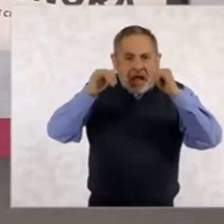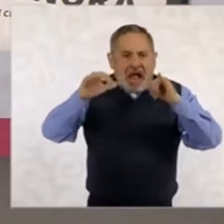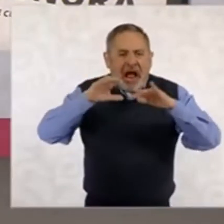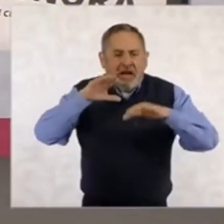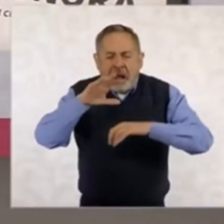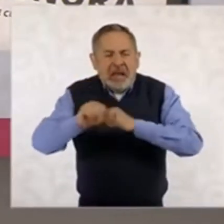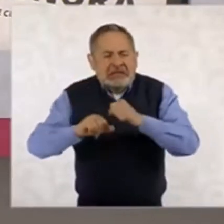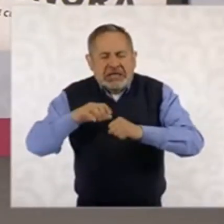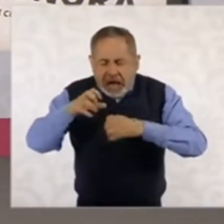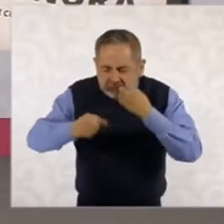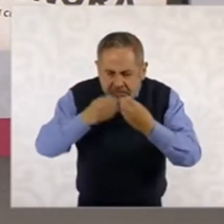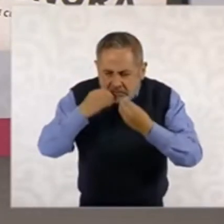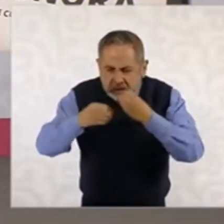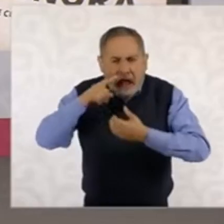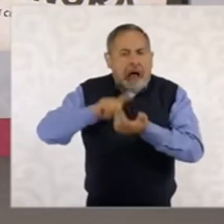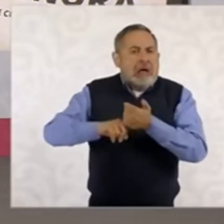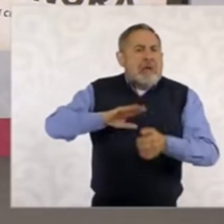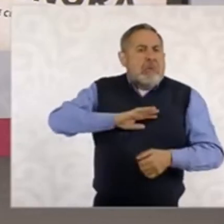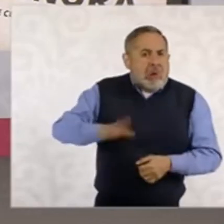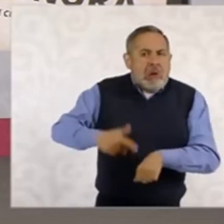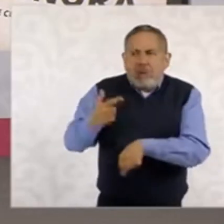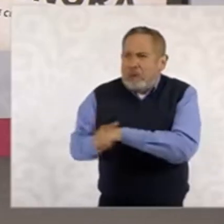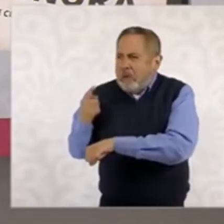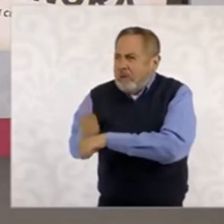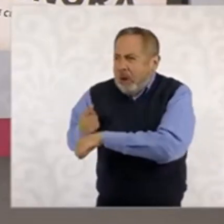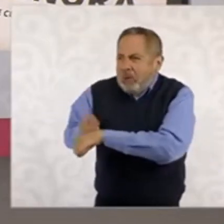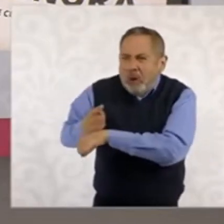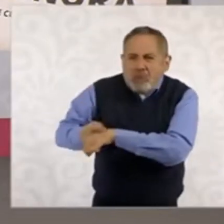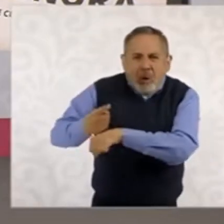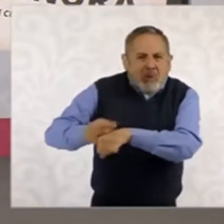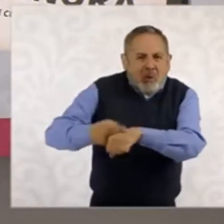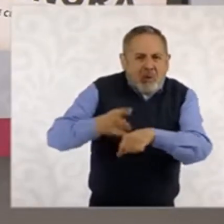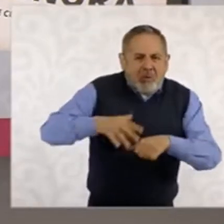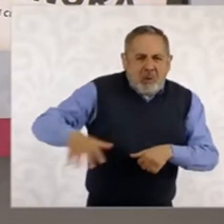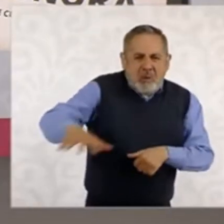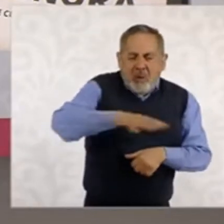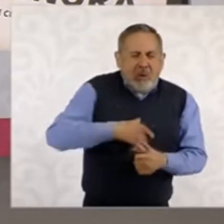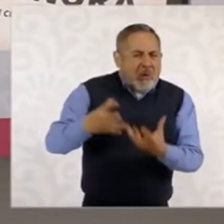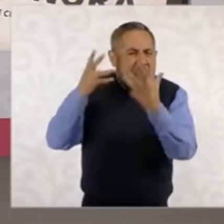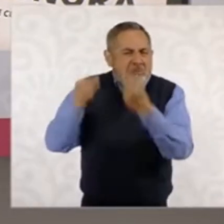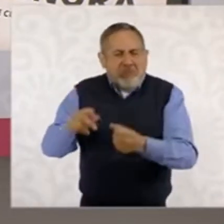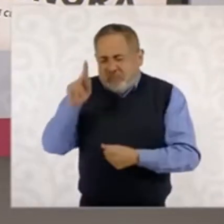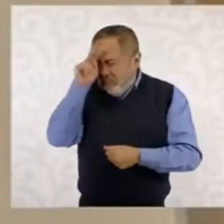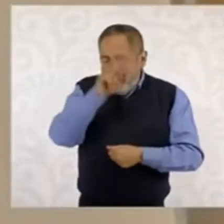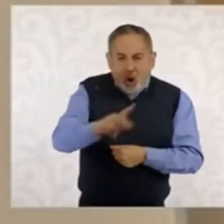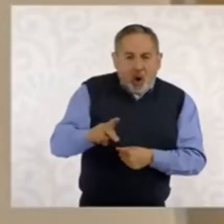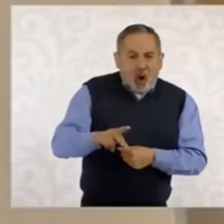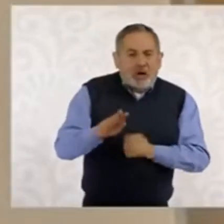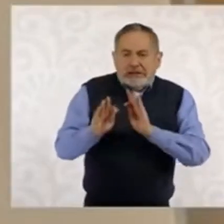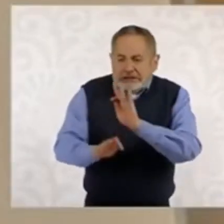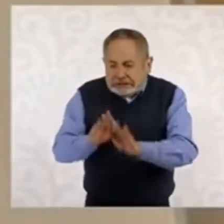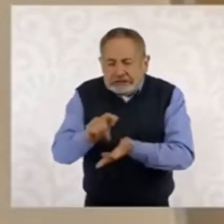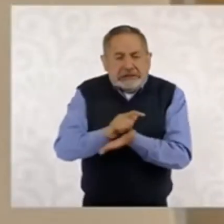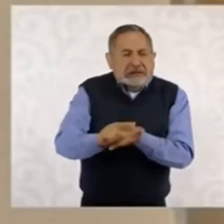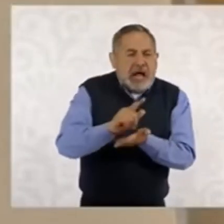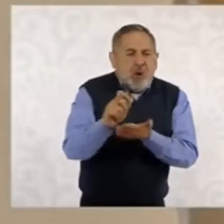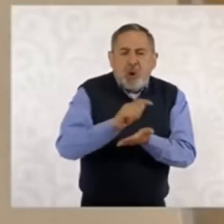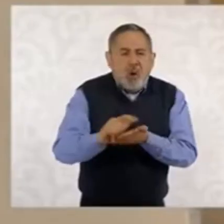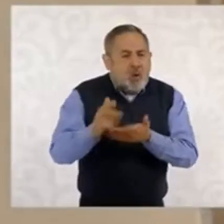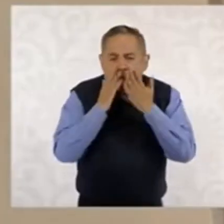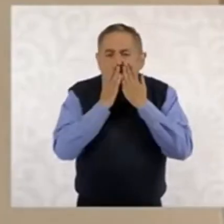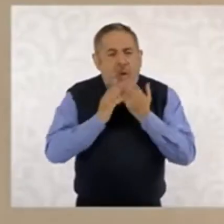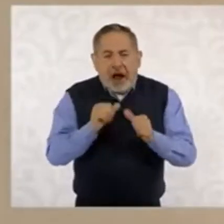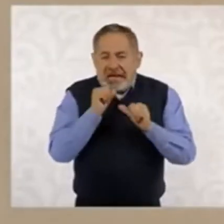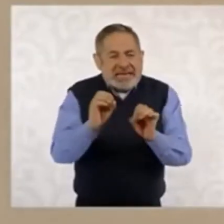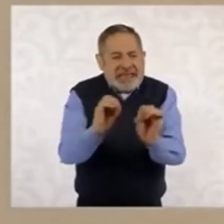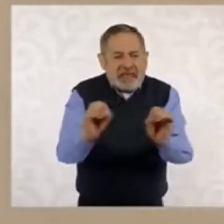los roedores, en las aves. La infraestructura muy deficiente e inexistente para el tratamiento del agua y falta de